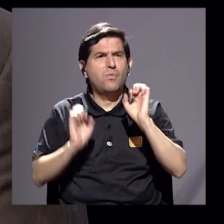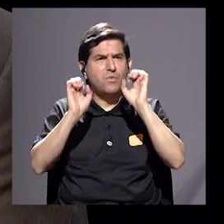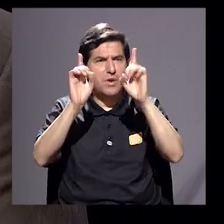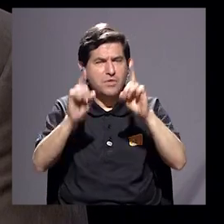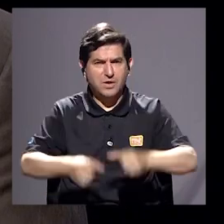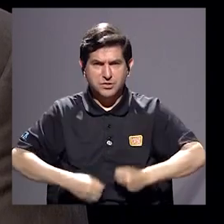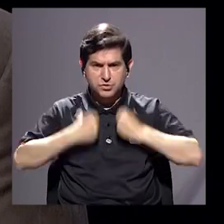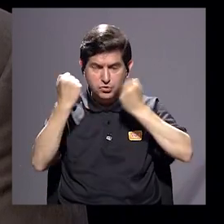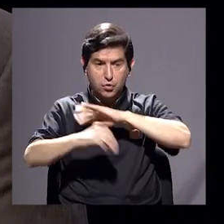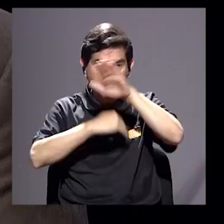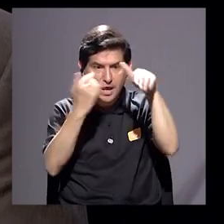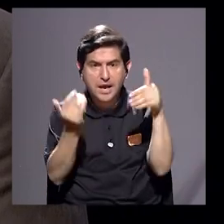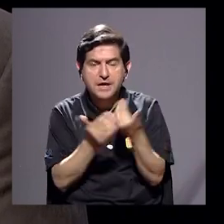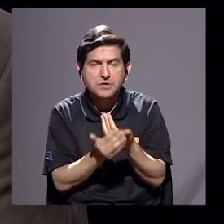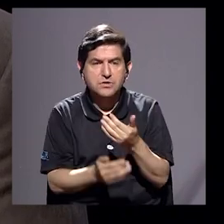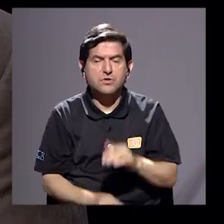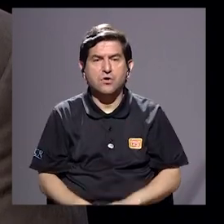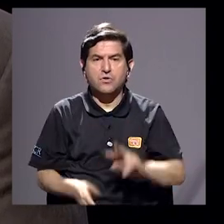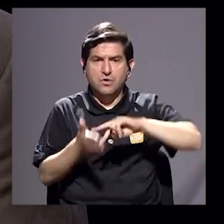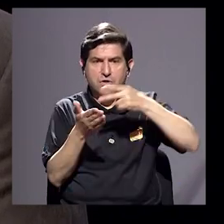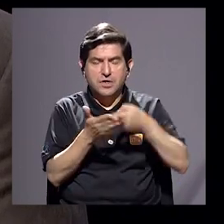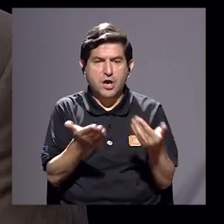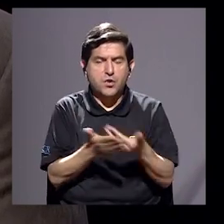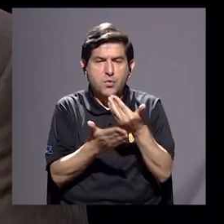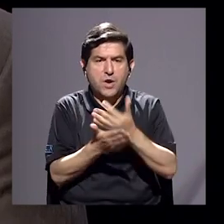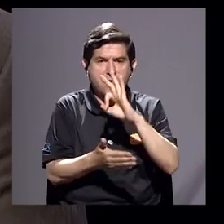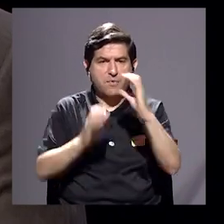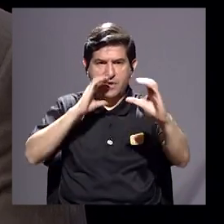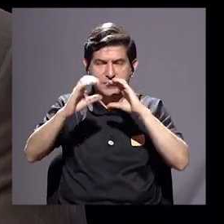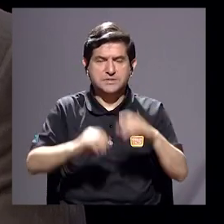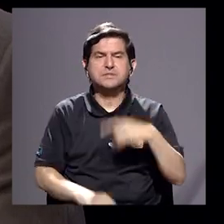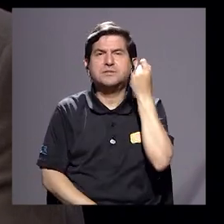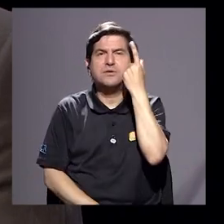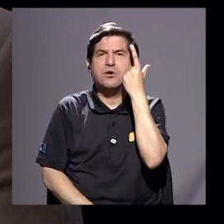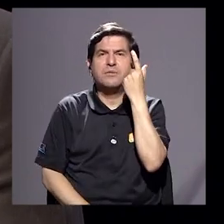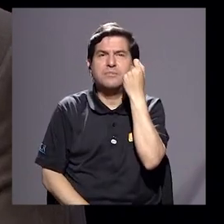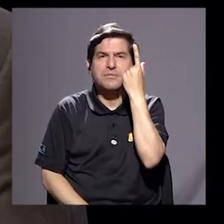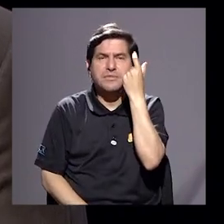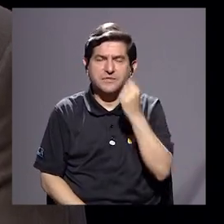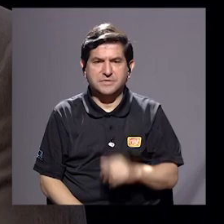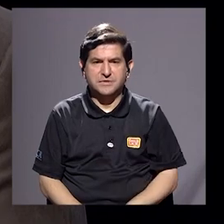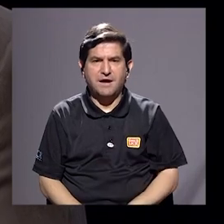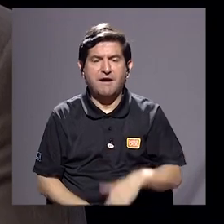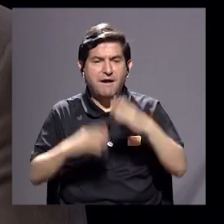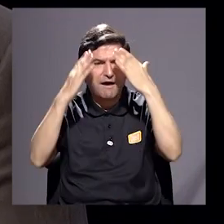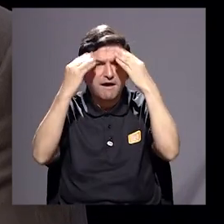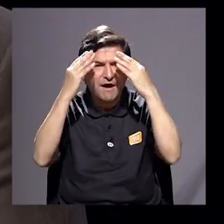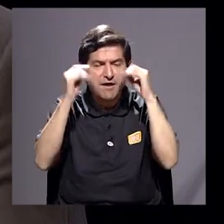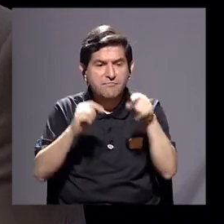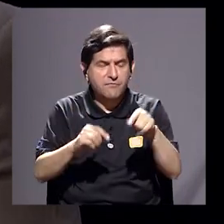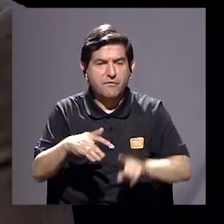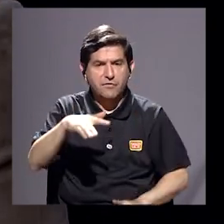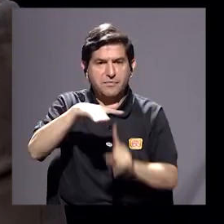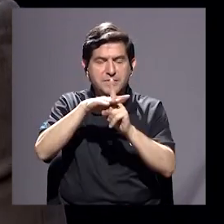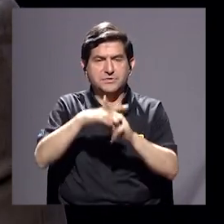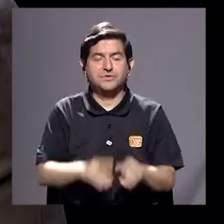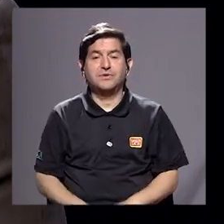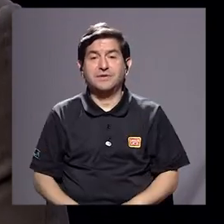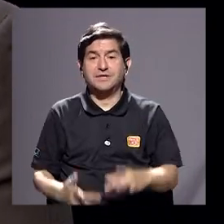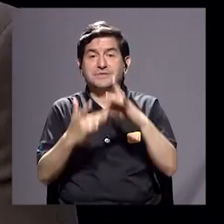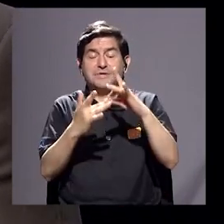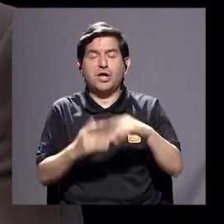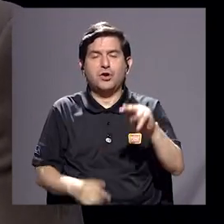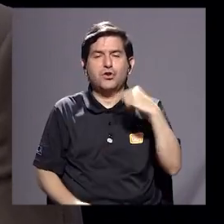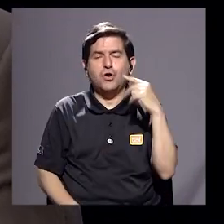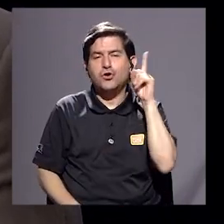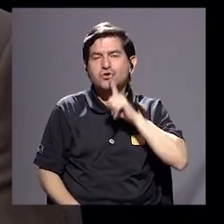fuerte en todo lo que es un medio de nuevos medios de comunicación y poder comprender y entender la información que viene de ellos sobre todo con las noticias falsas